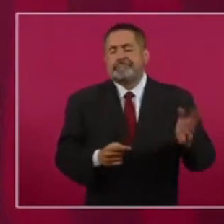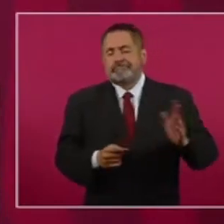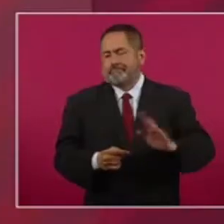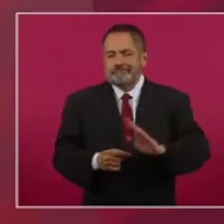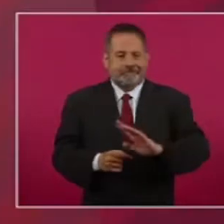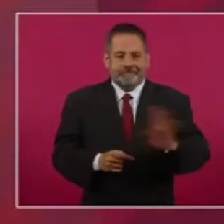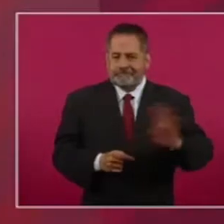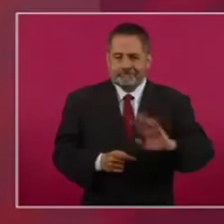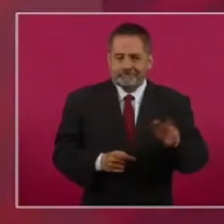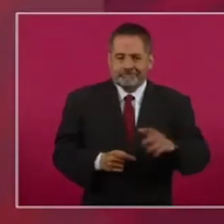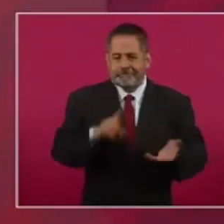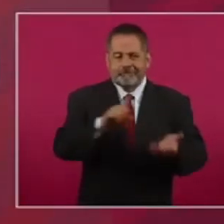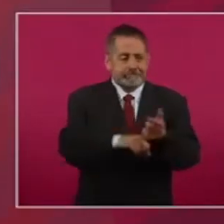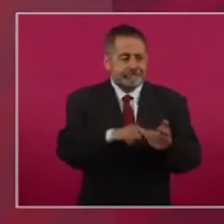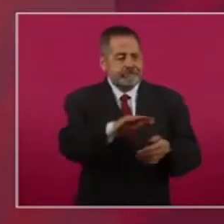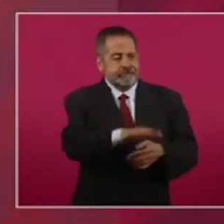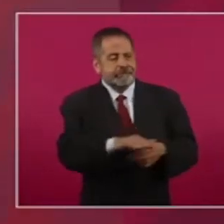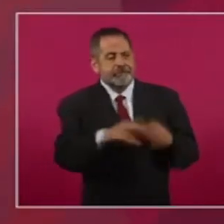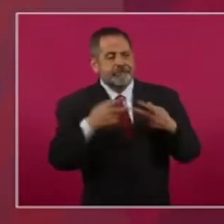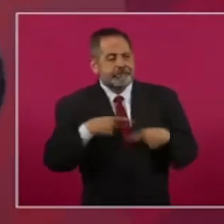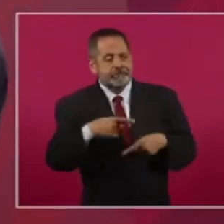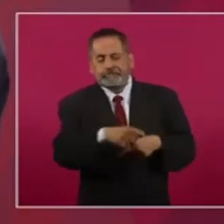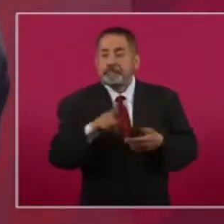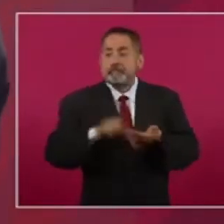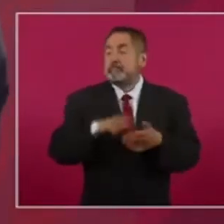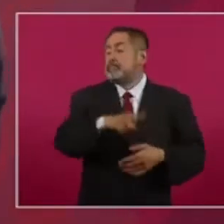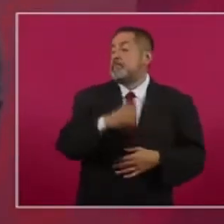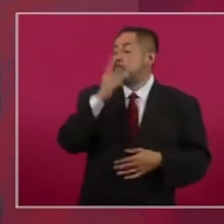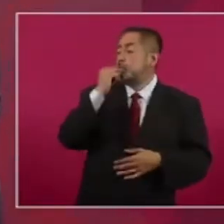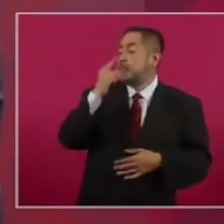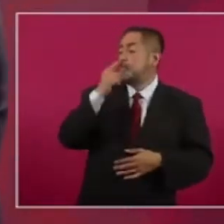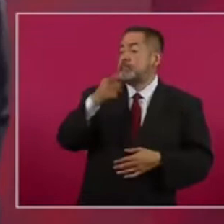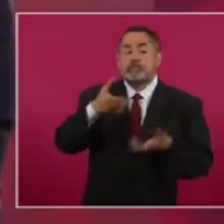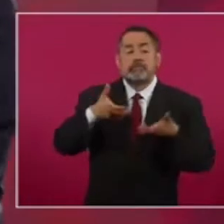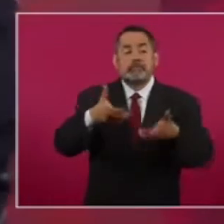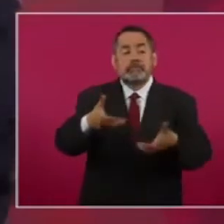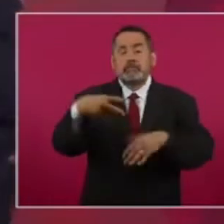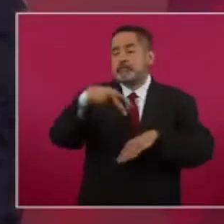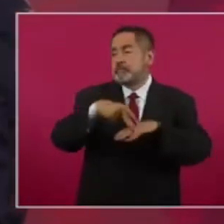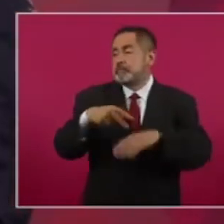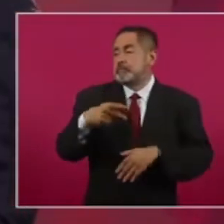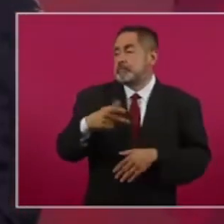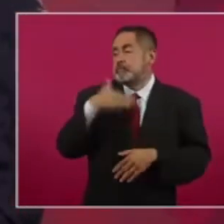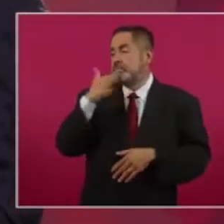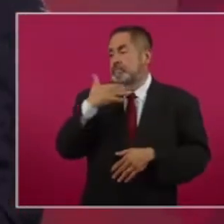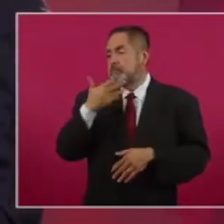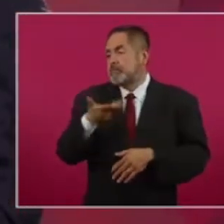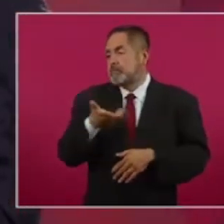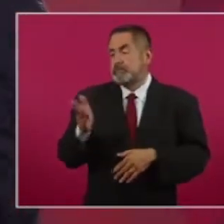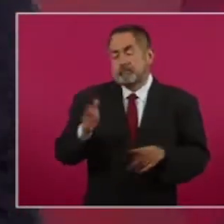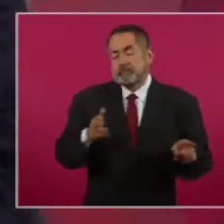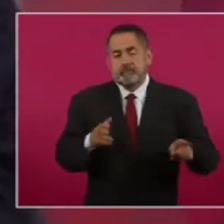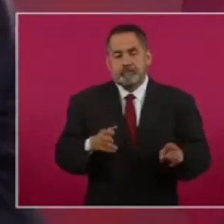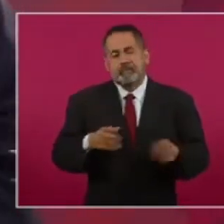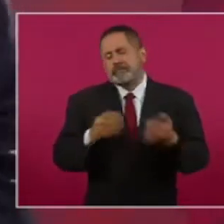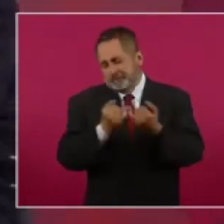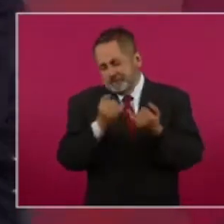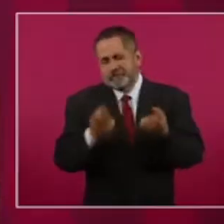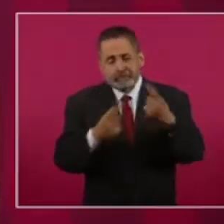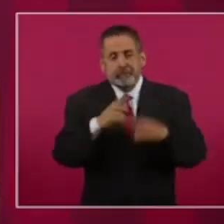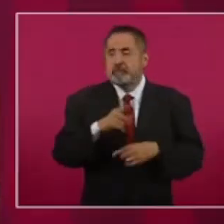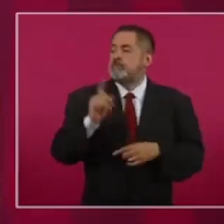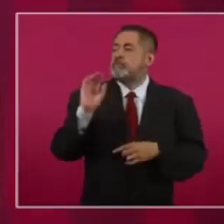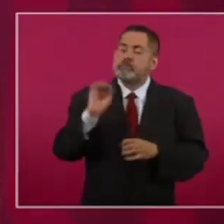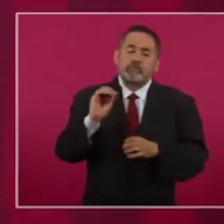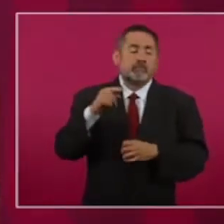tenía que ver con el agente de tránsito, claro que también con el agente de tránsito, o con el